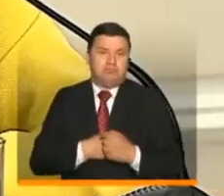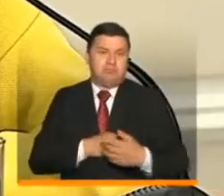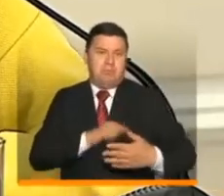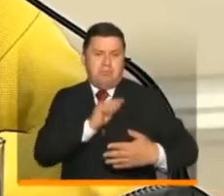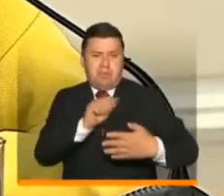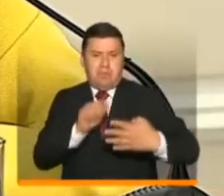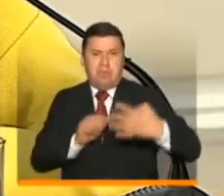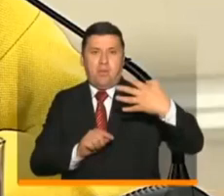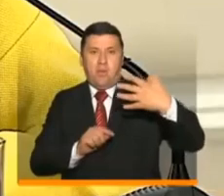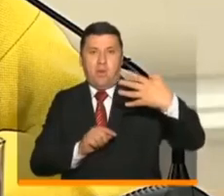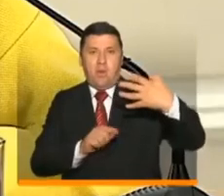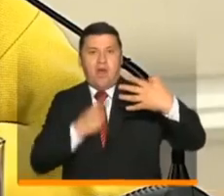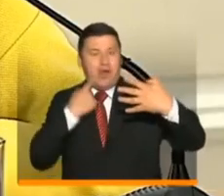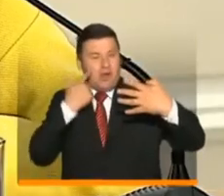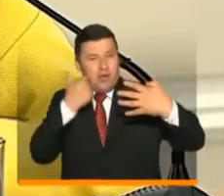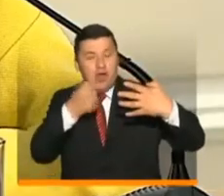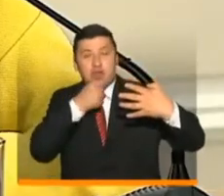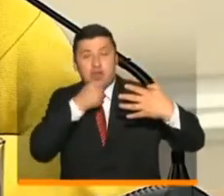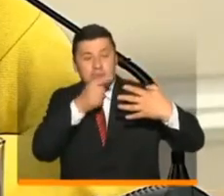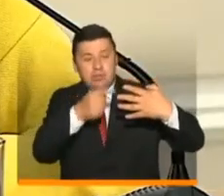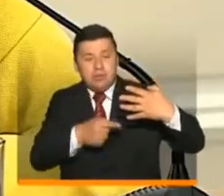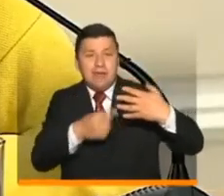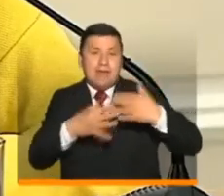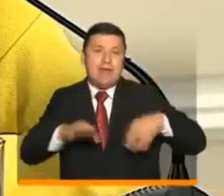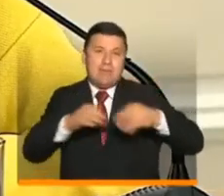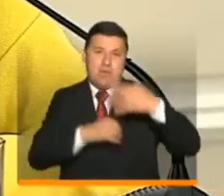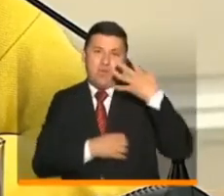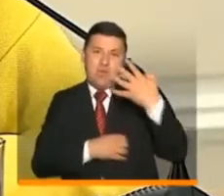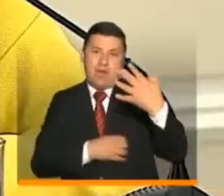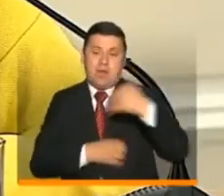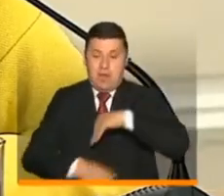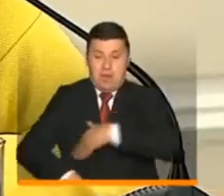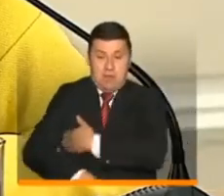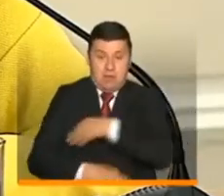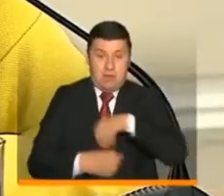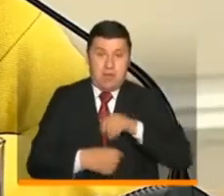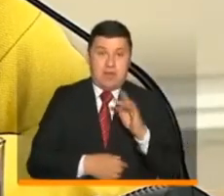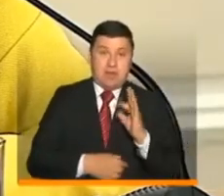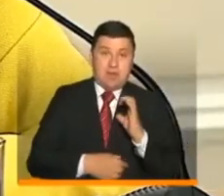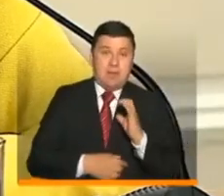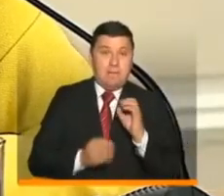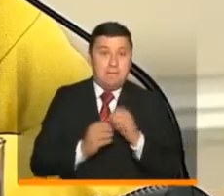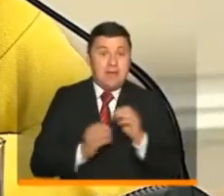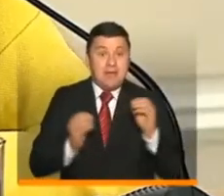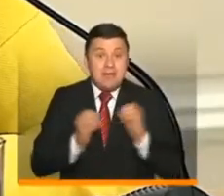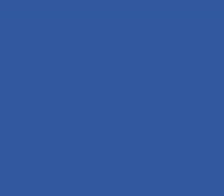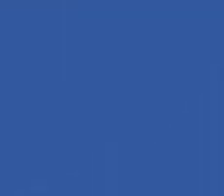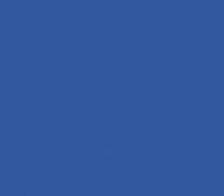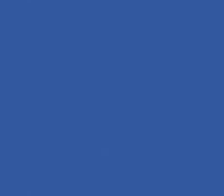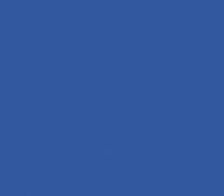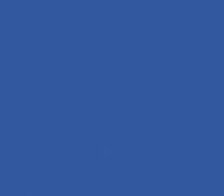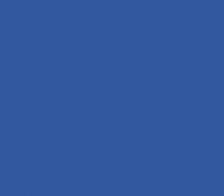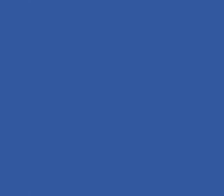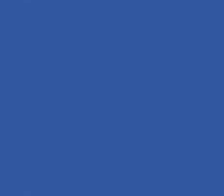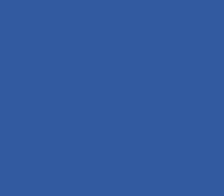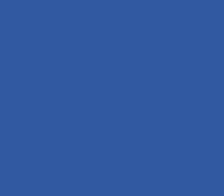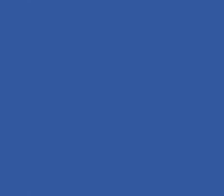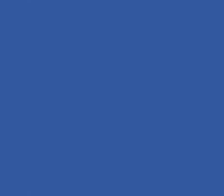las 4 noticias importantes que tenemos desde el Ministerio, porque más TIC es equidad.